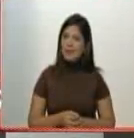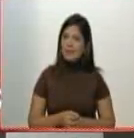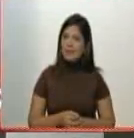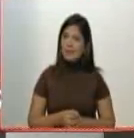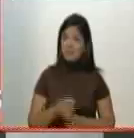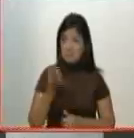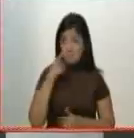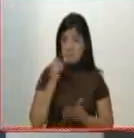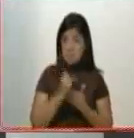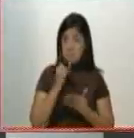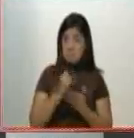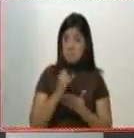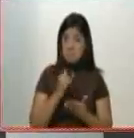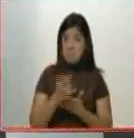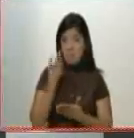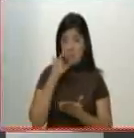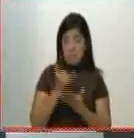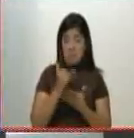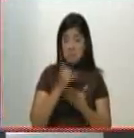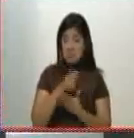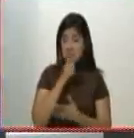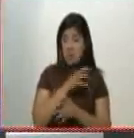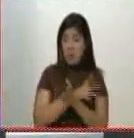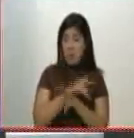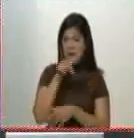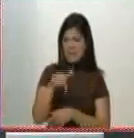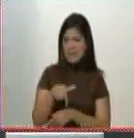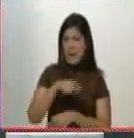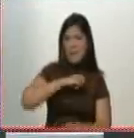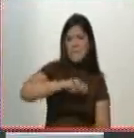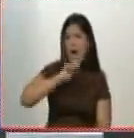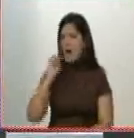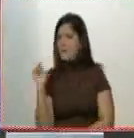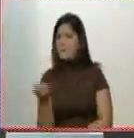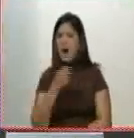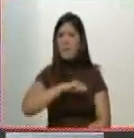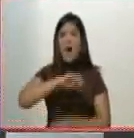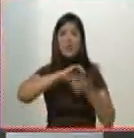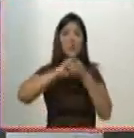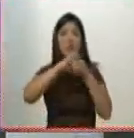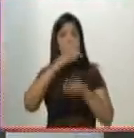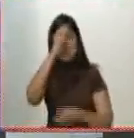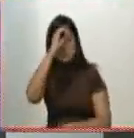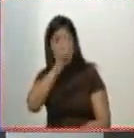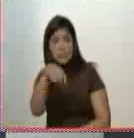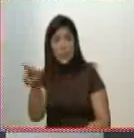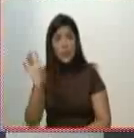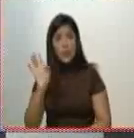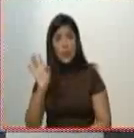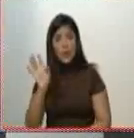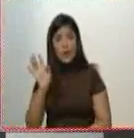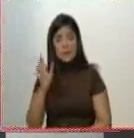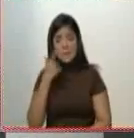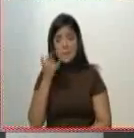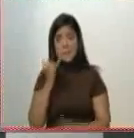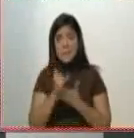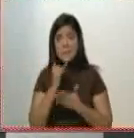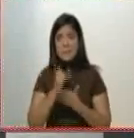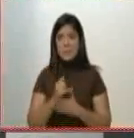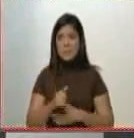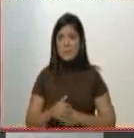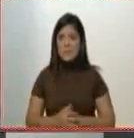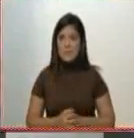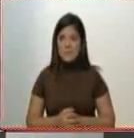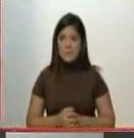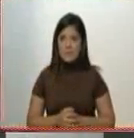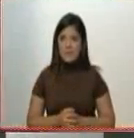Dale, pues. Vamos a ver, pues, ¿quién aquí juega ping-pong? ¿De Trujillo no saben jugar? ¿Ah? ¿Ah?